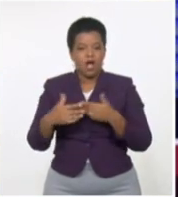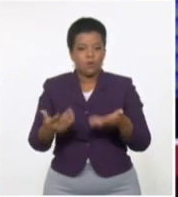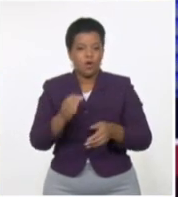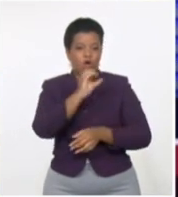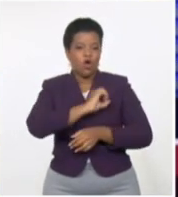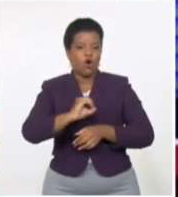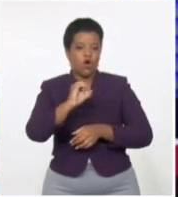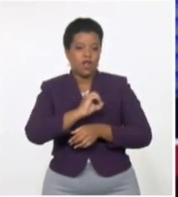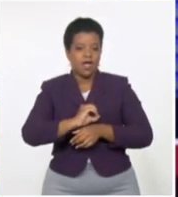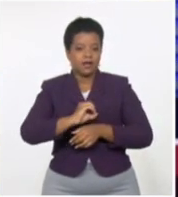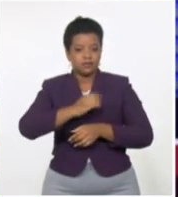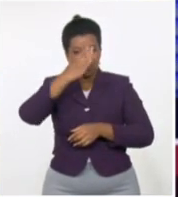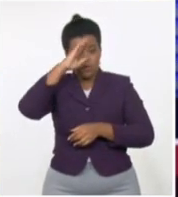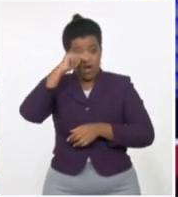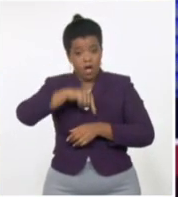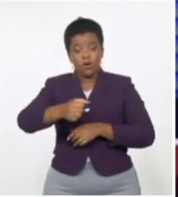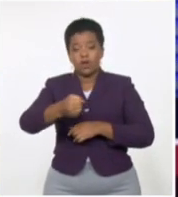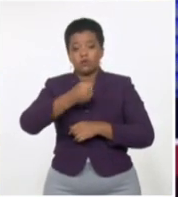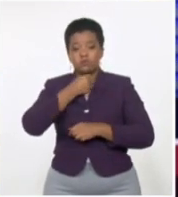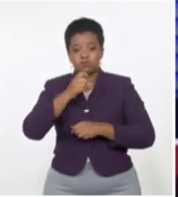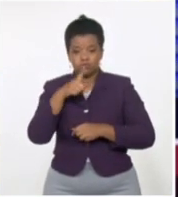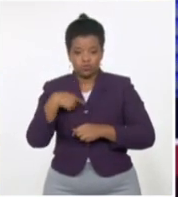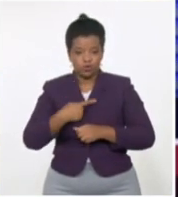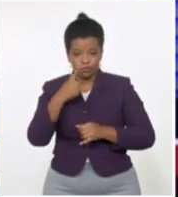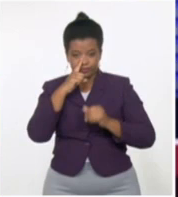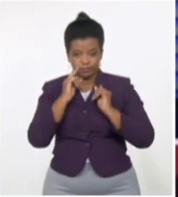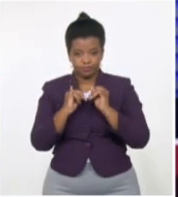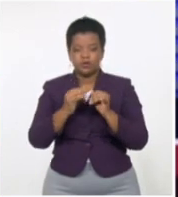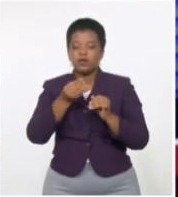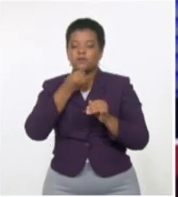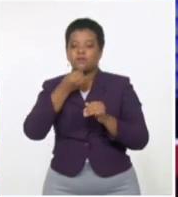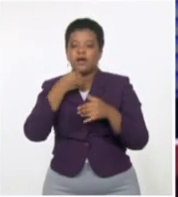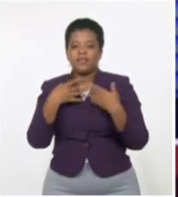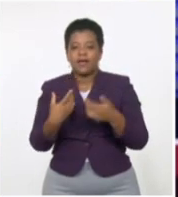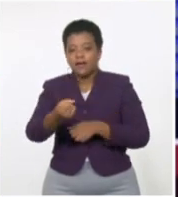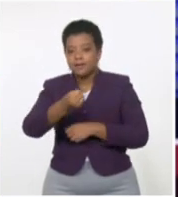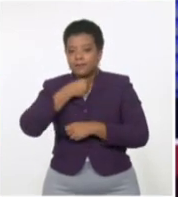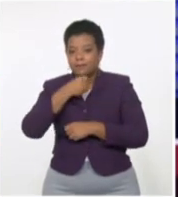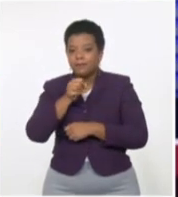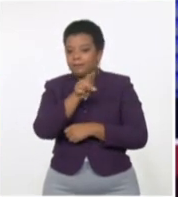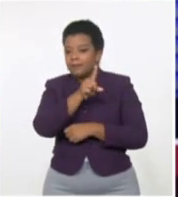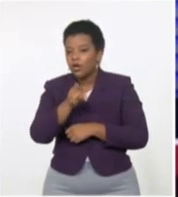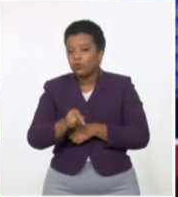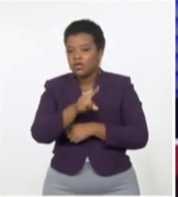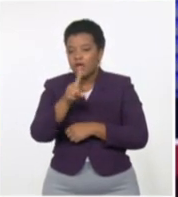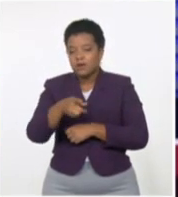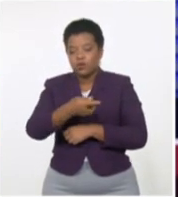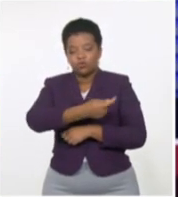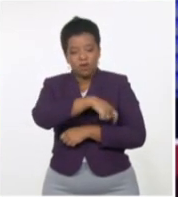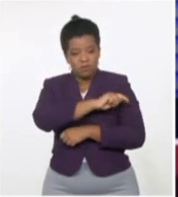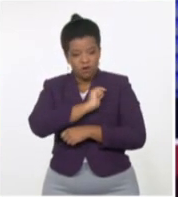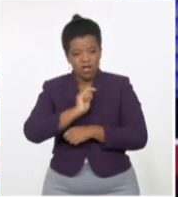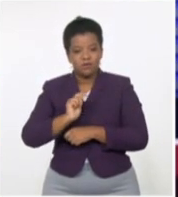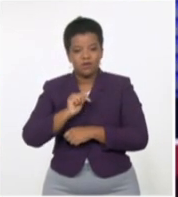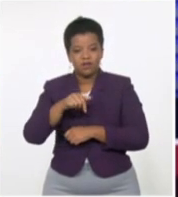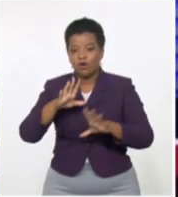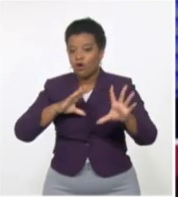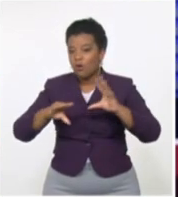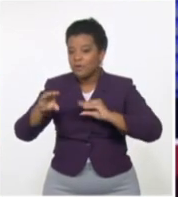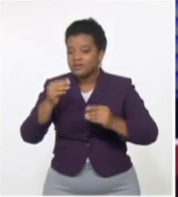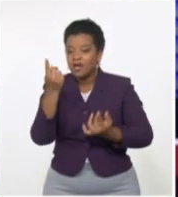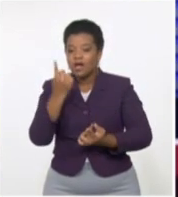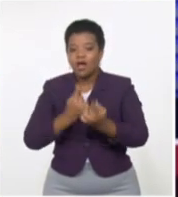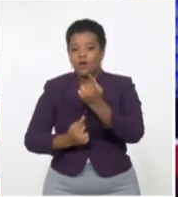de prensa de nuestro noticiero tuvo la posibilidad de llegar hasta allá, hasta el oriente del país, de conversar